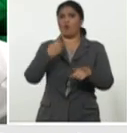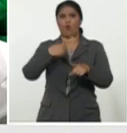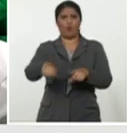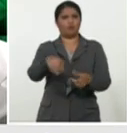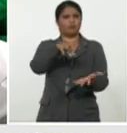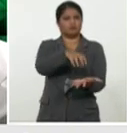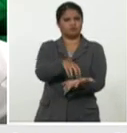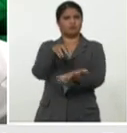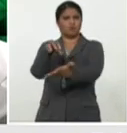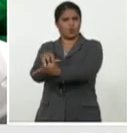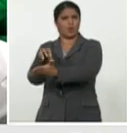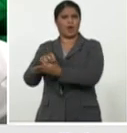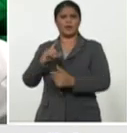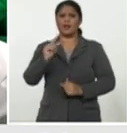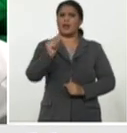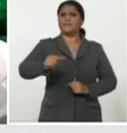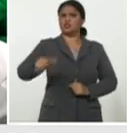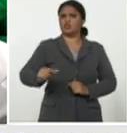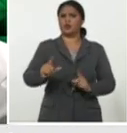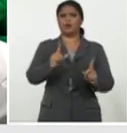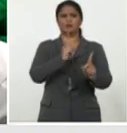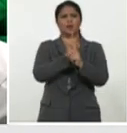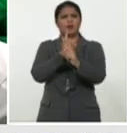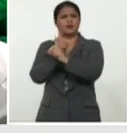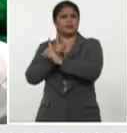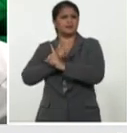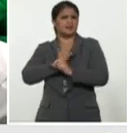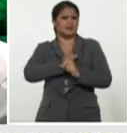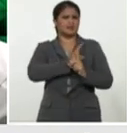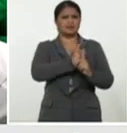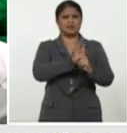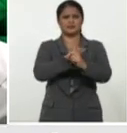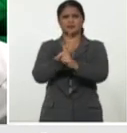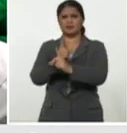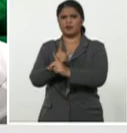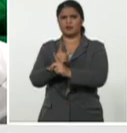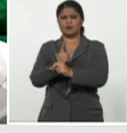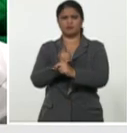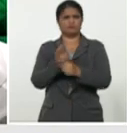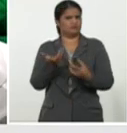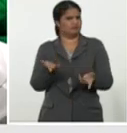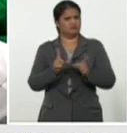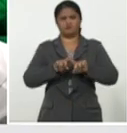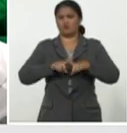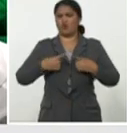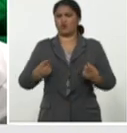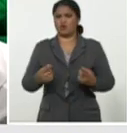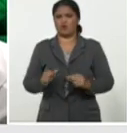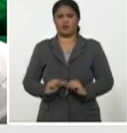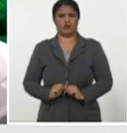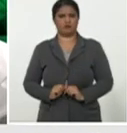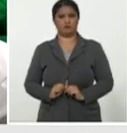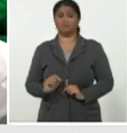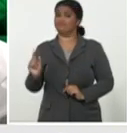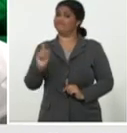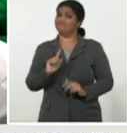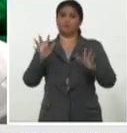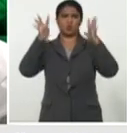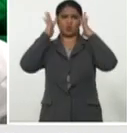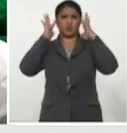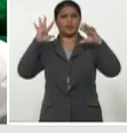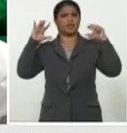evidencian que no se ha interiorizado la importancia de prevenir esta